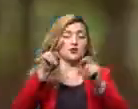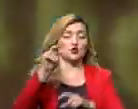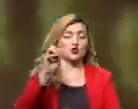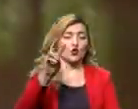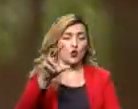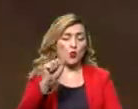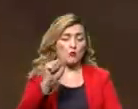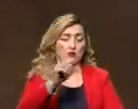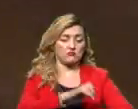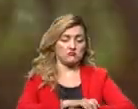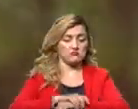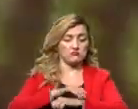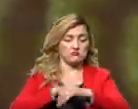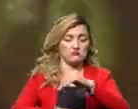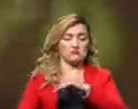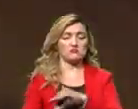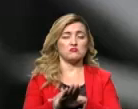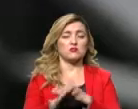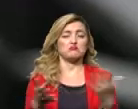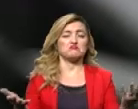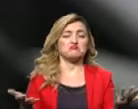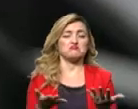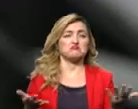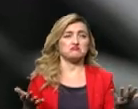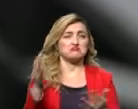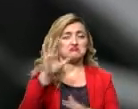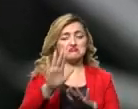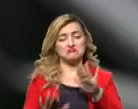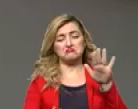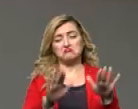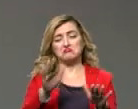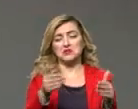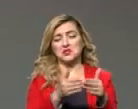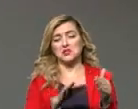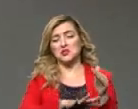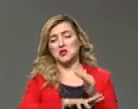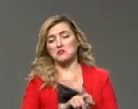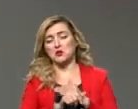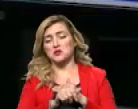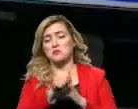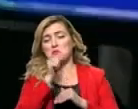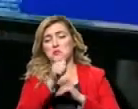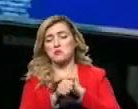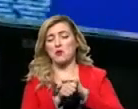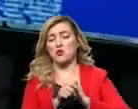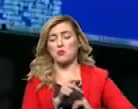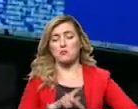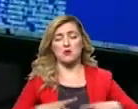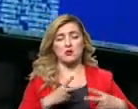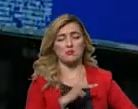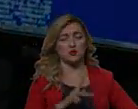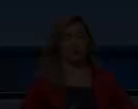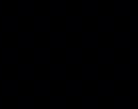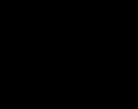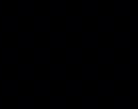Novastrat. Se realizó allanamientos para recabar elementos sobre un presunto delito de violación a la intimidad. Dayana Monroy, 24 horas.